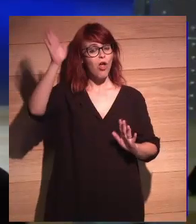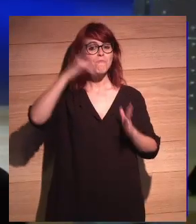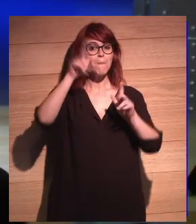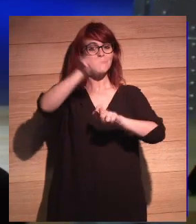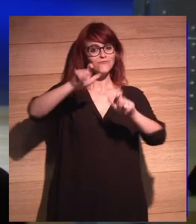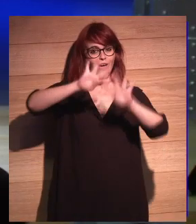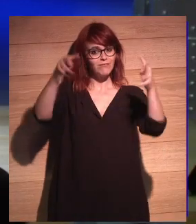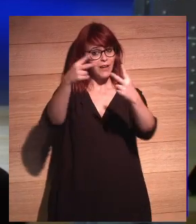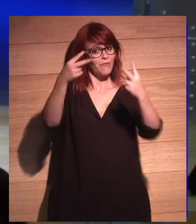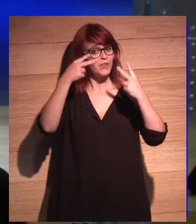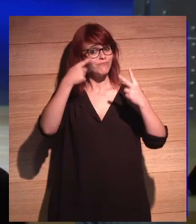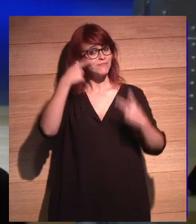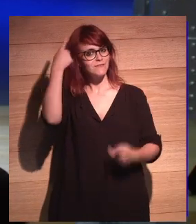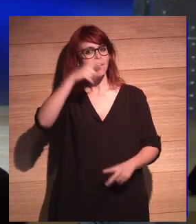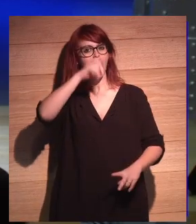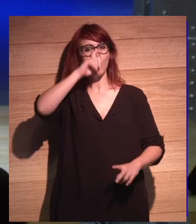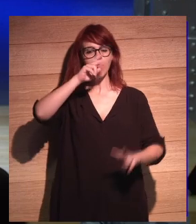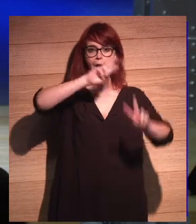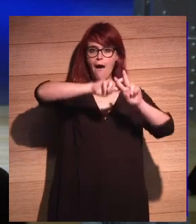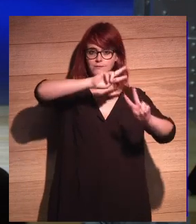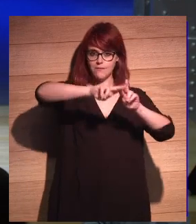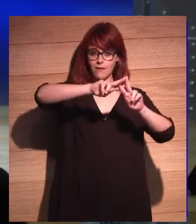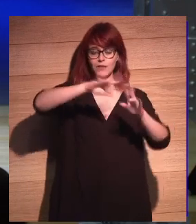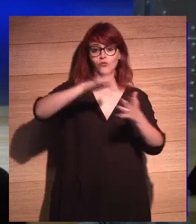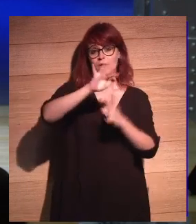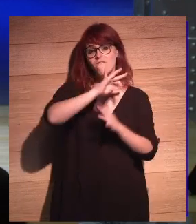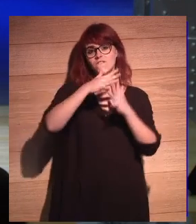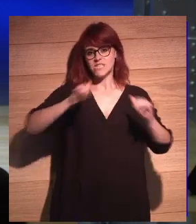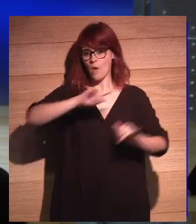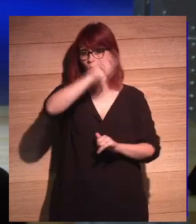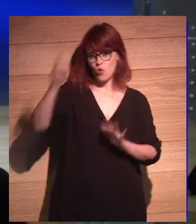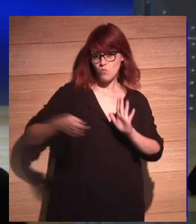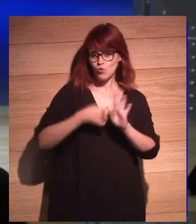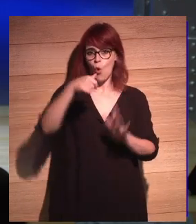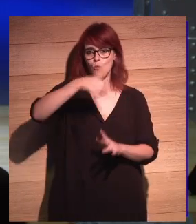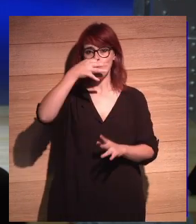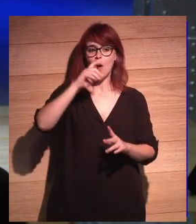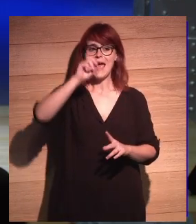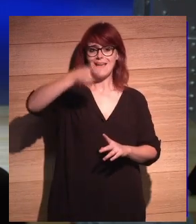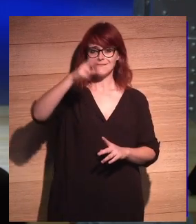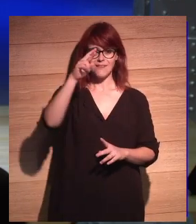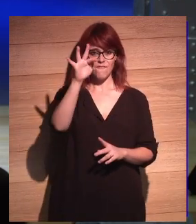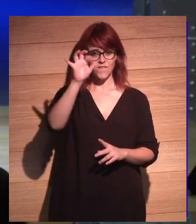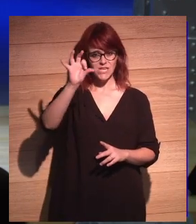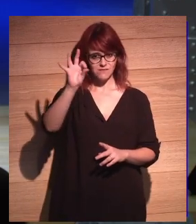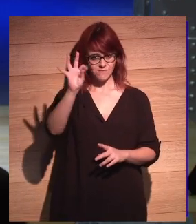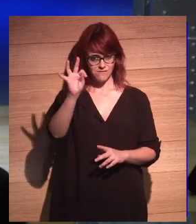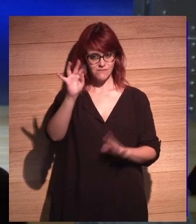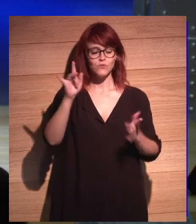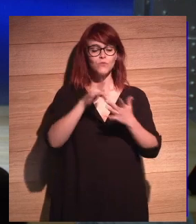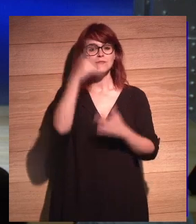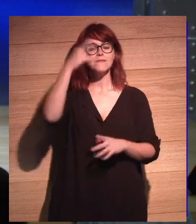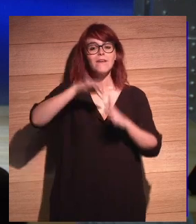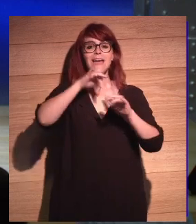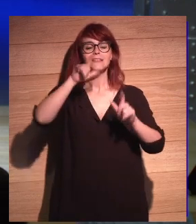streaming y recordaros a todos el hashtag de esta tarde y de todo el festival, que es el XRFest. La gente del